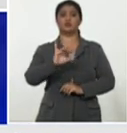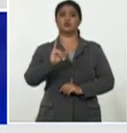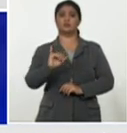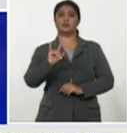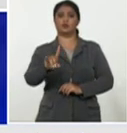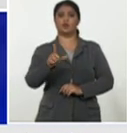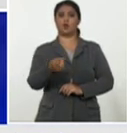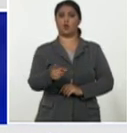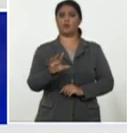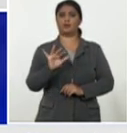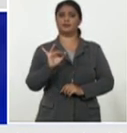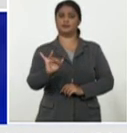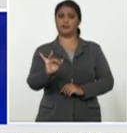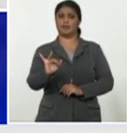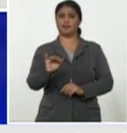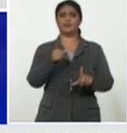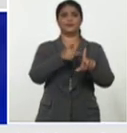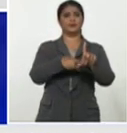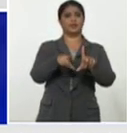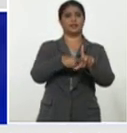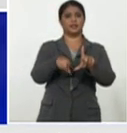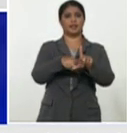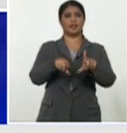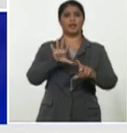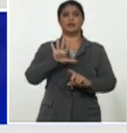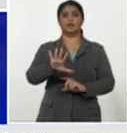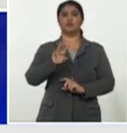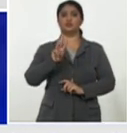569,7, Regla